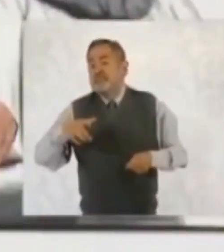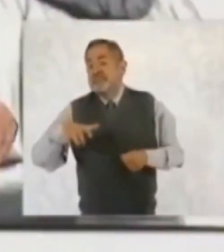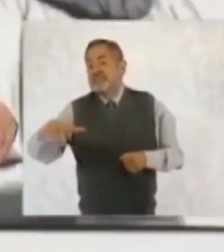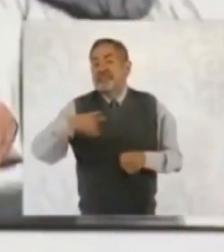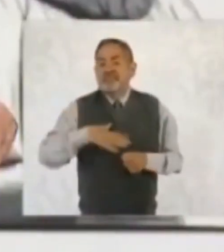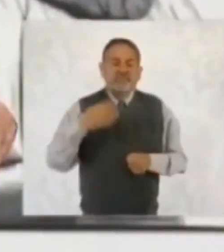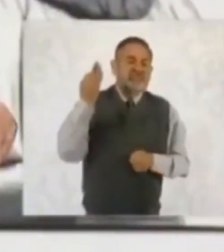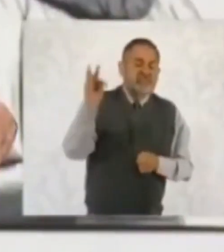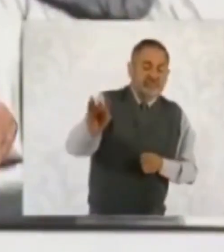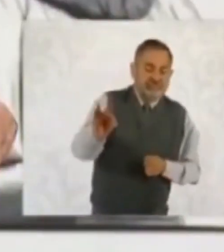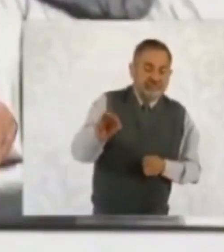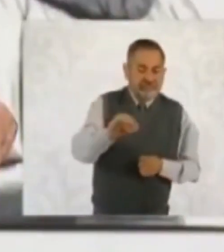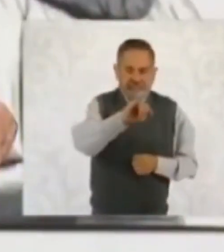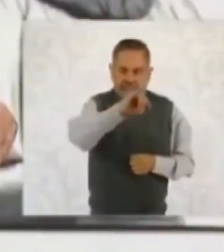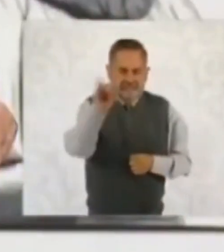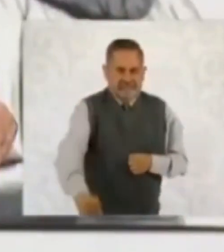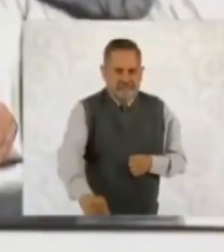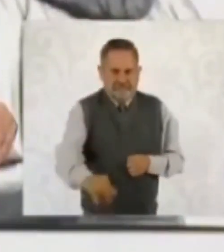México.